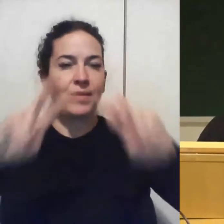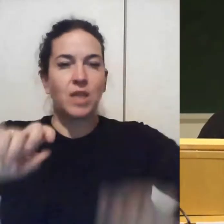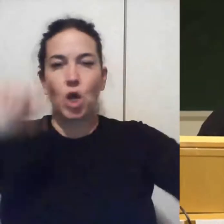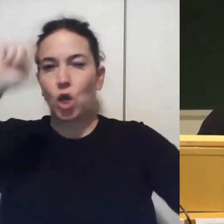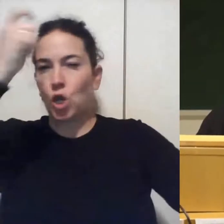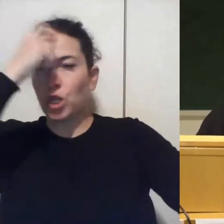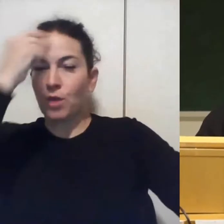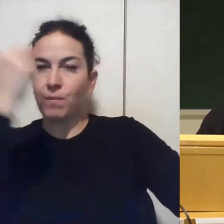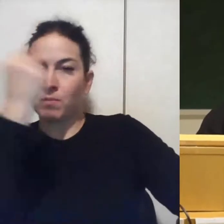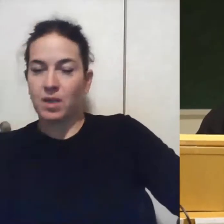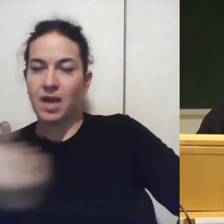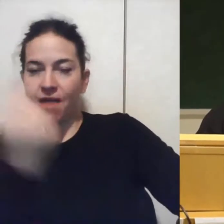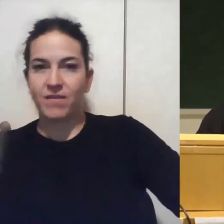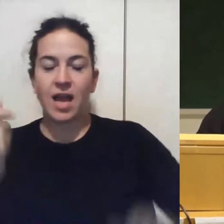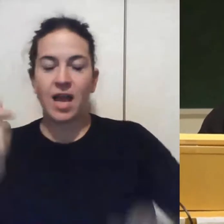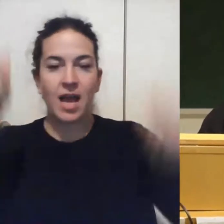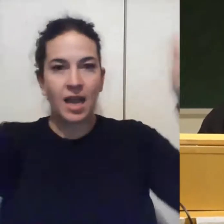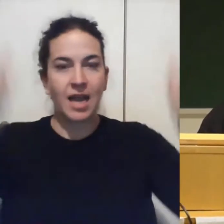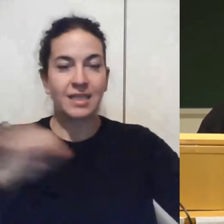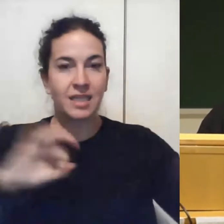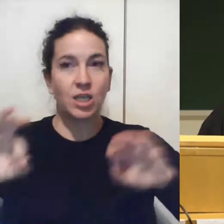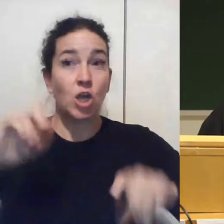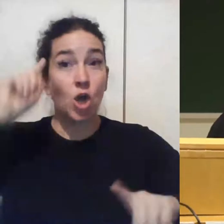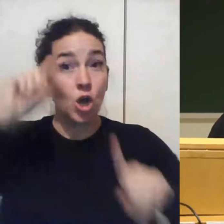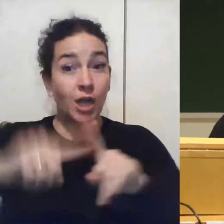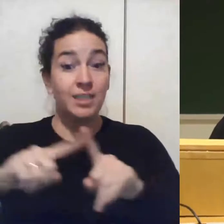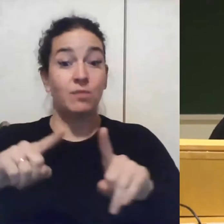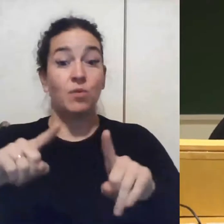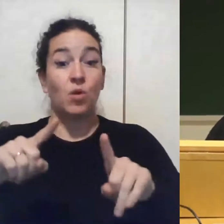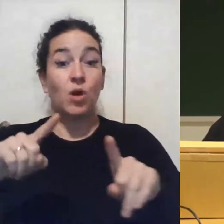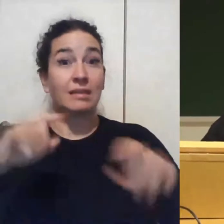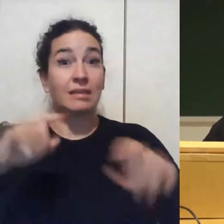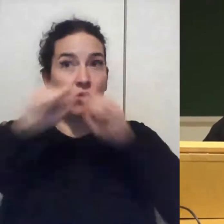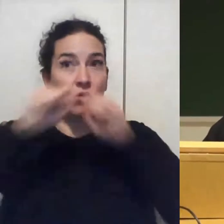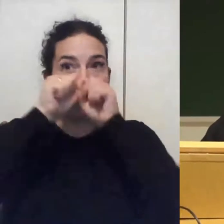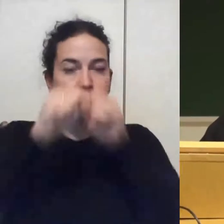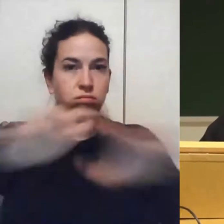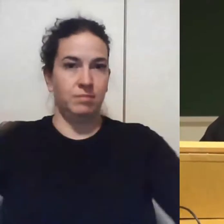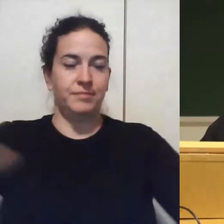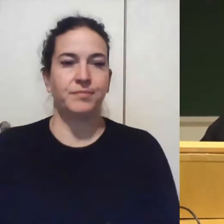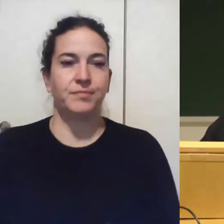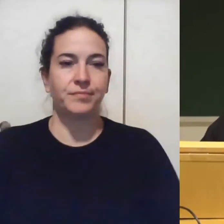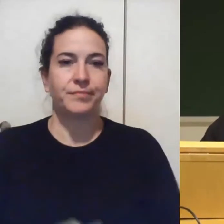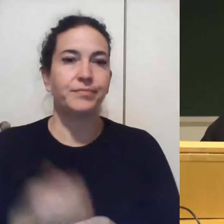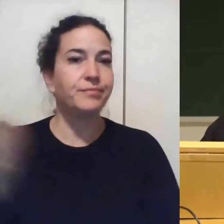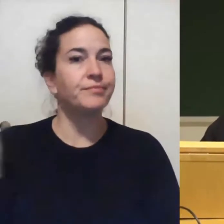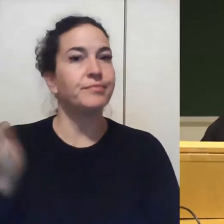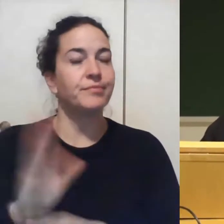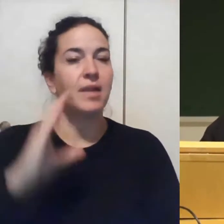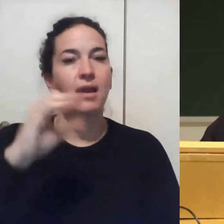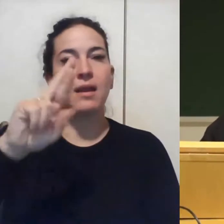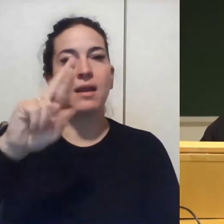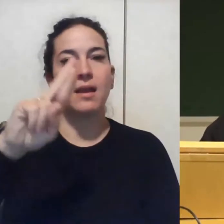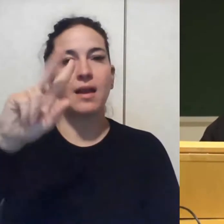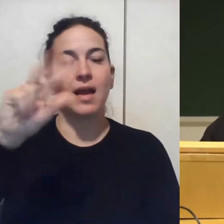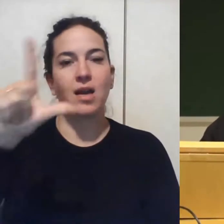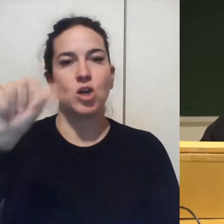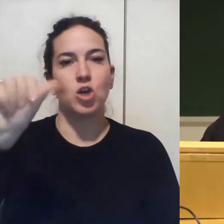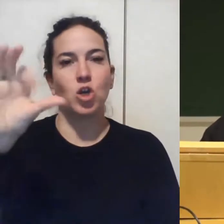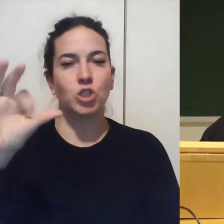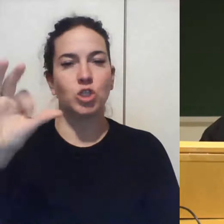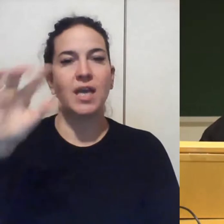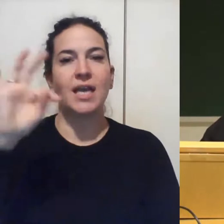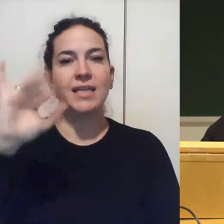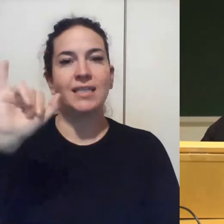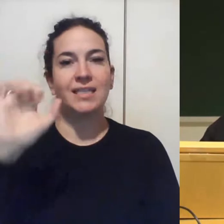carteles de teatro para la difusión de las representaciones escénicas. Presentada por Carlos Tejeda García,